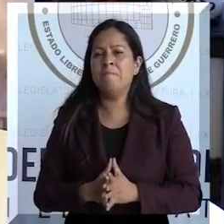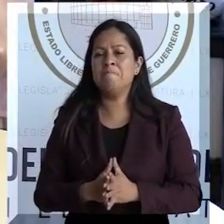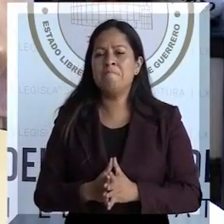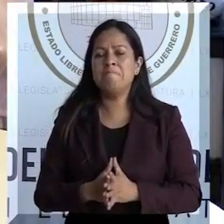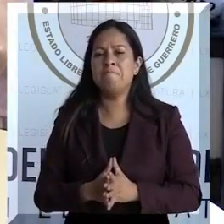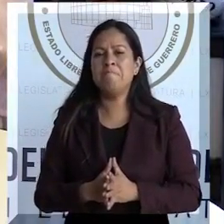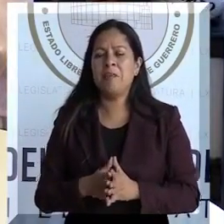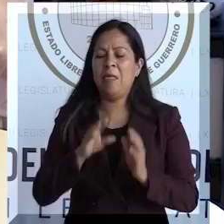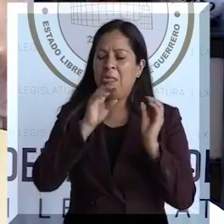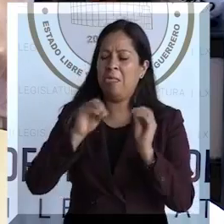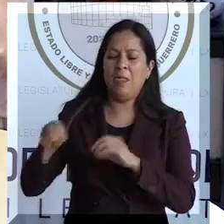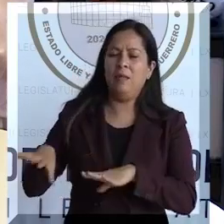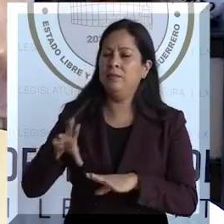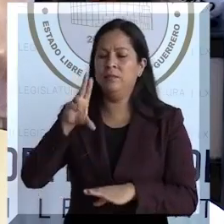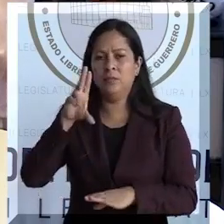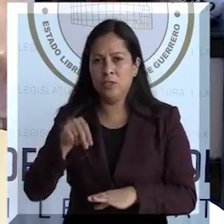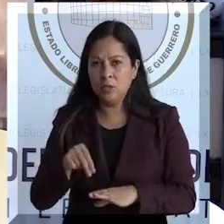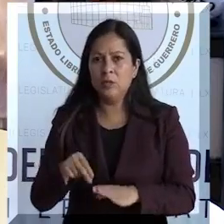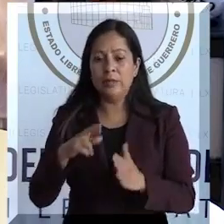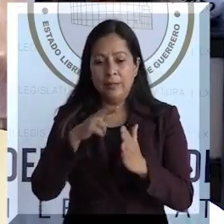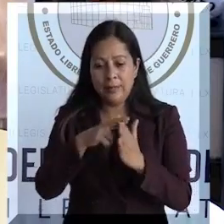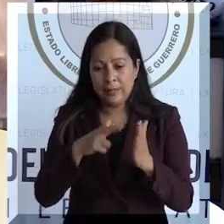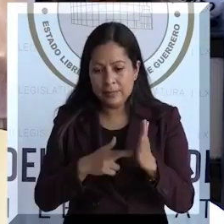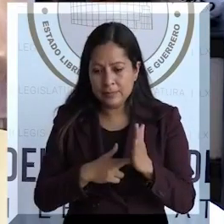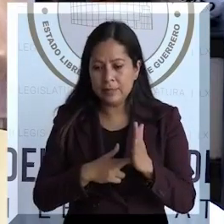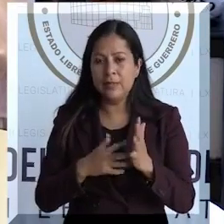que las reglas de operación que se hagan sean,